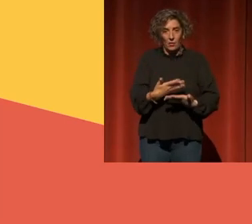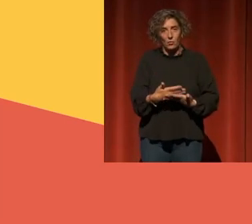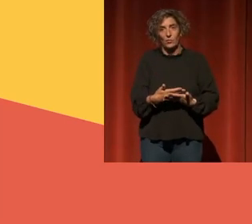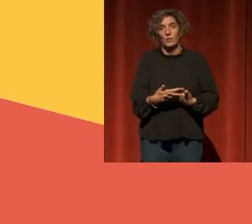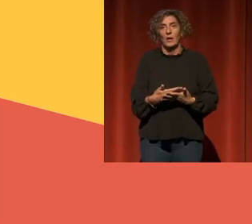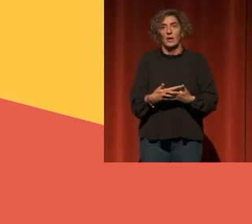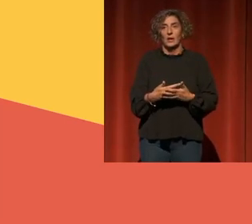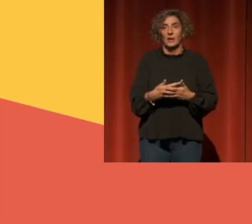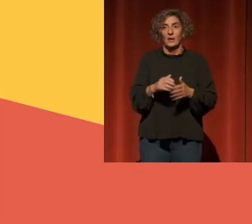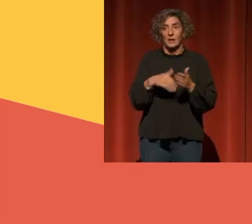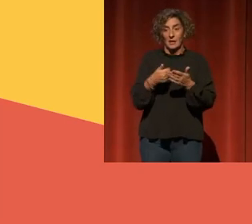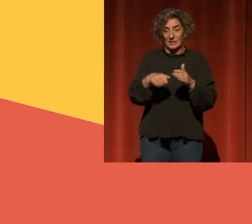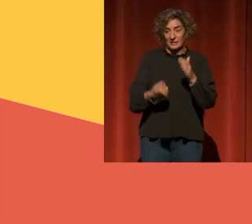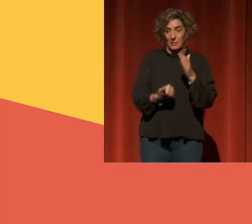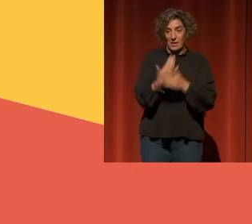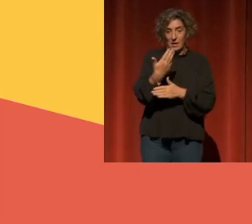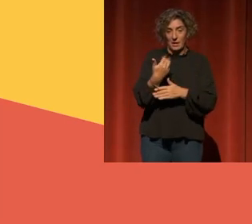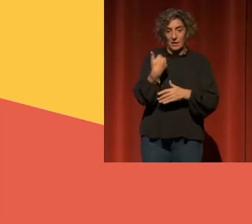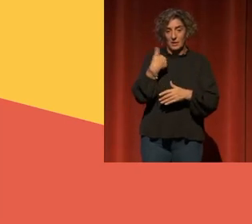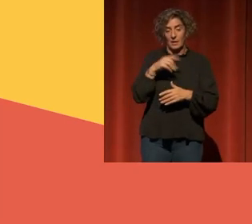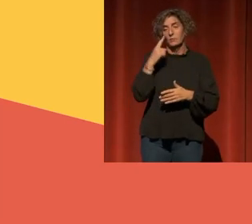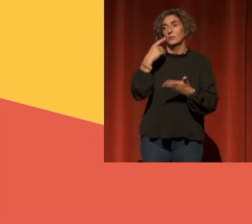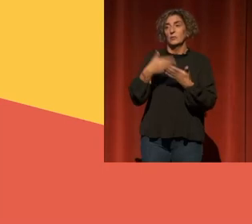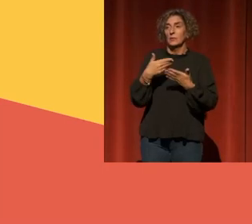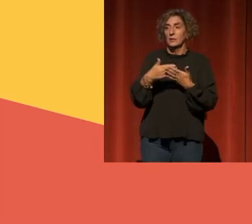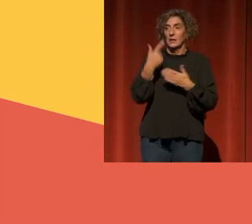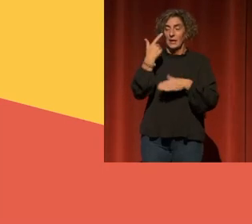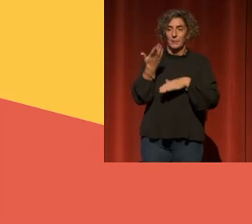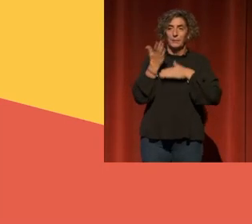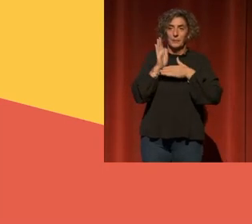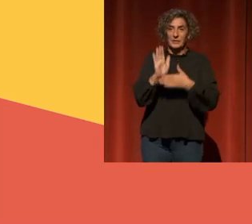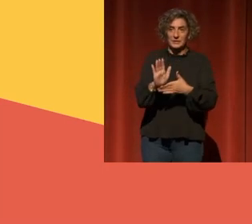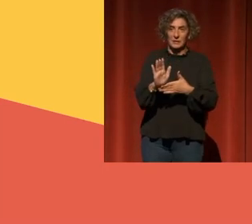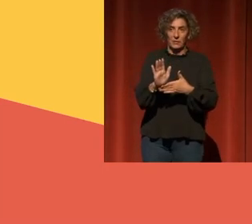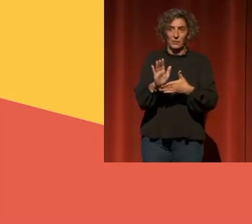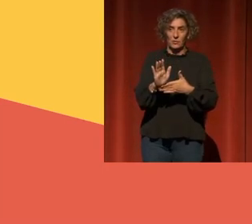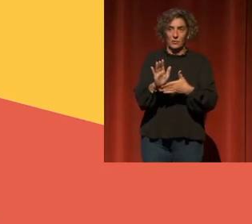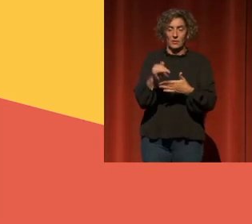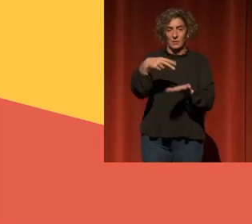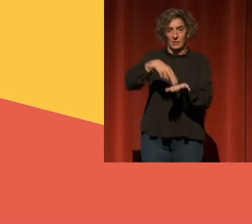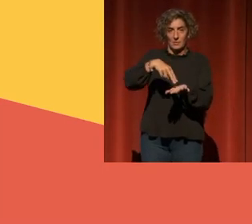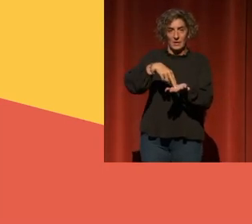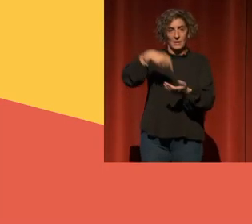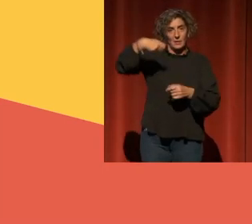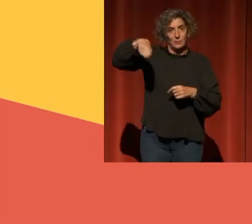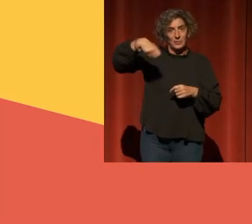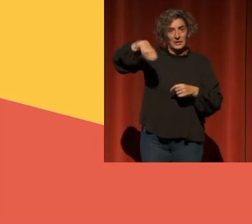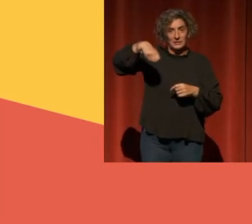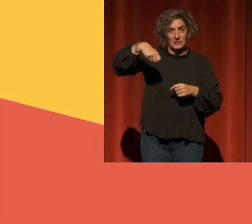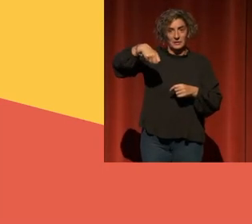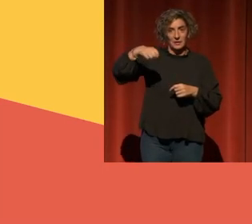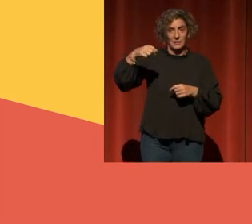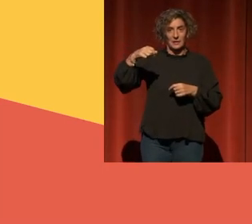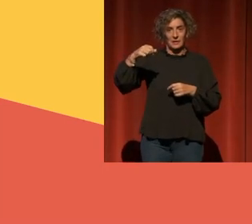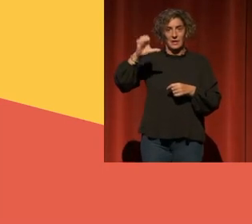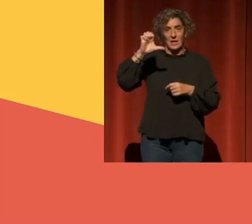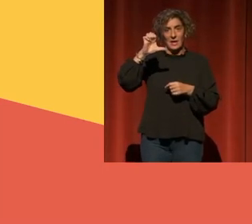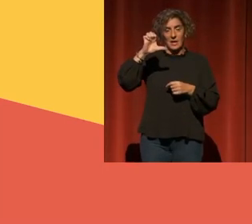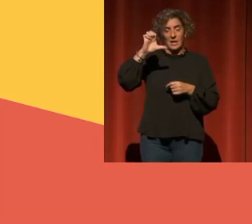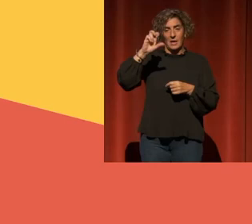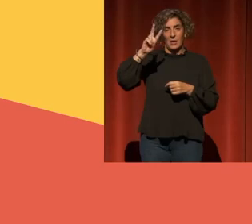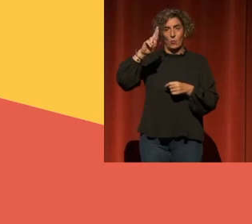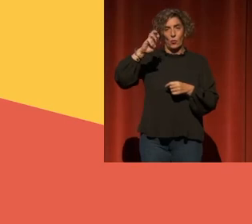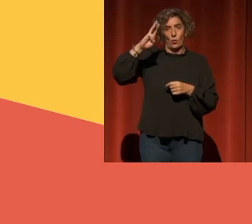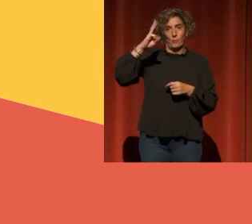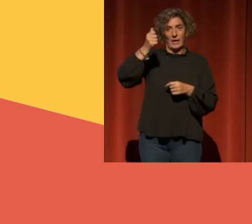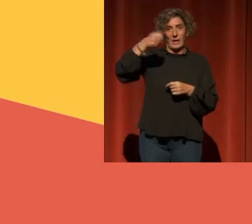mañana casi hemos tenido la ura con la bueno con la la presencia del presidente de europeana Pero